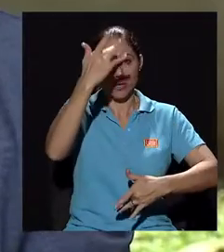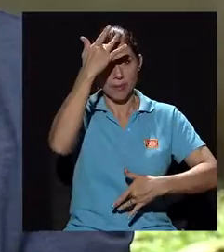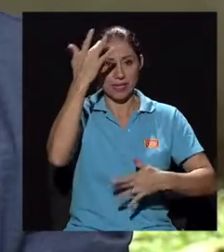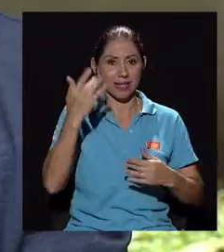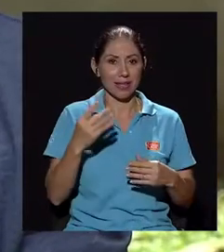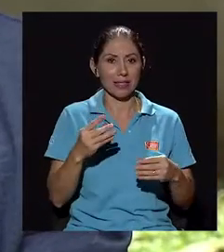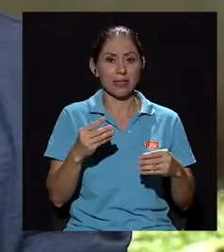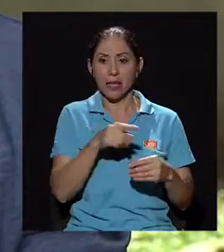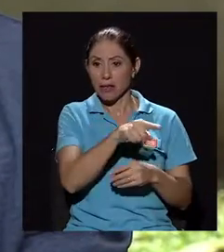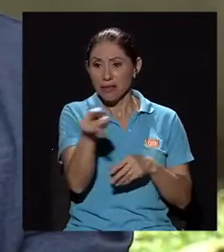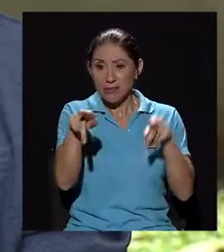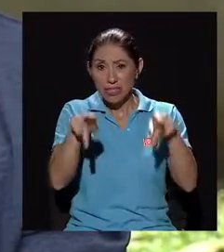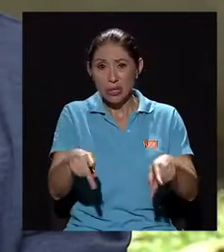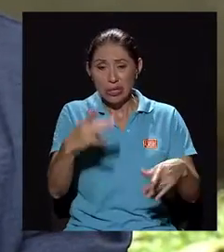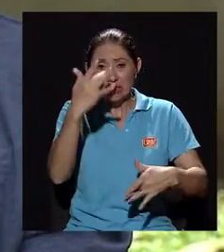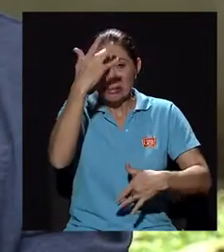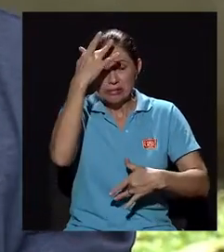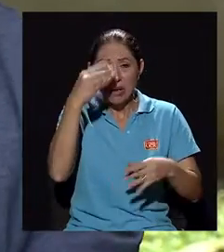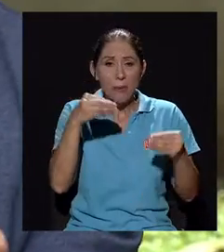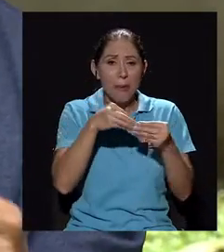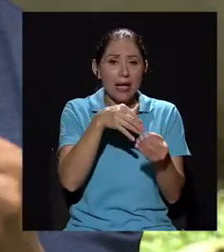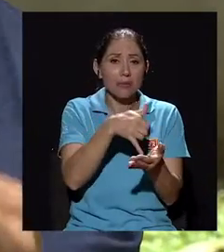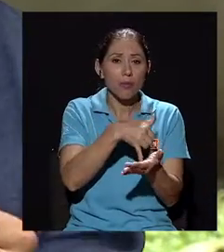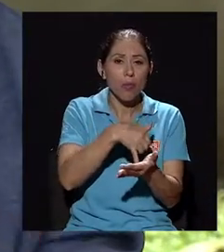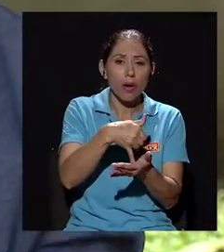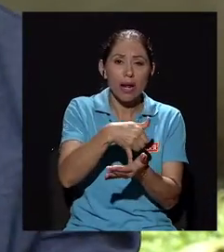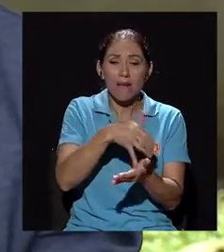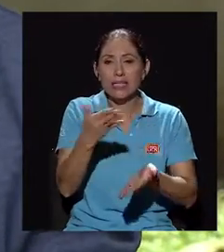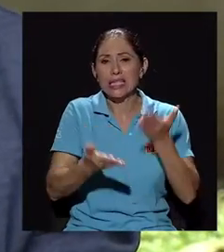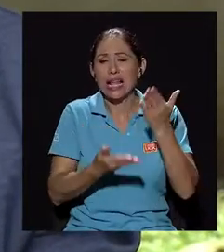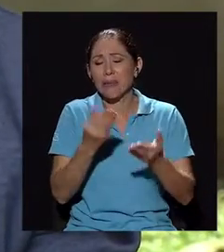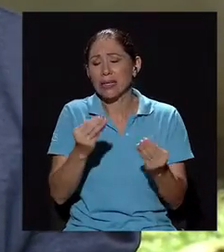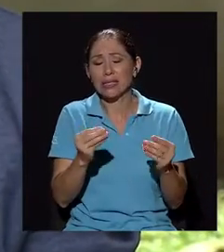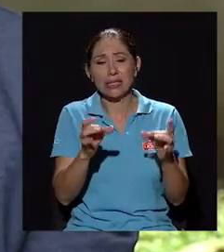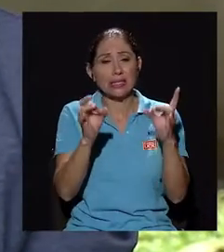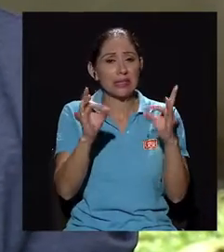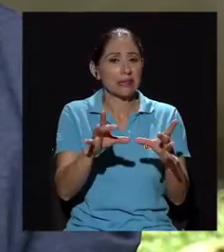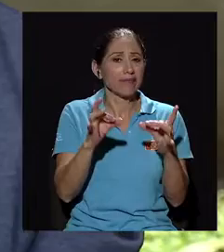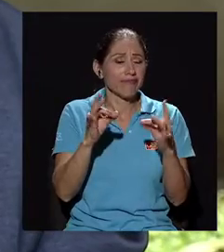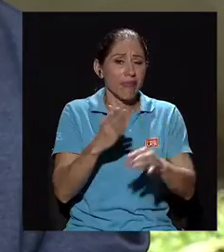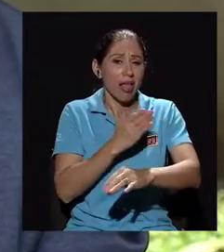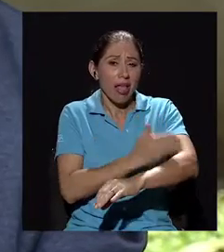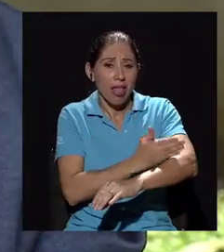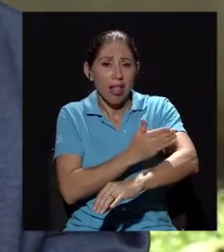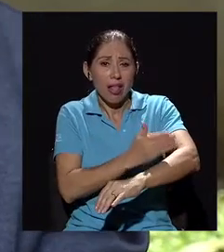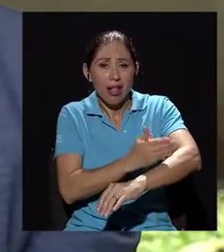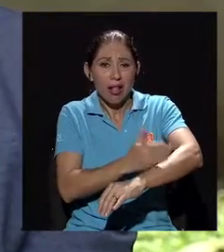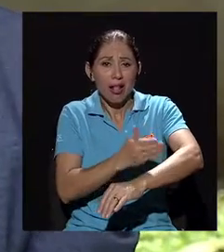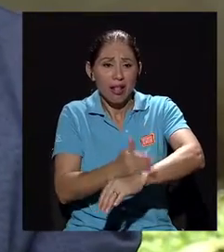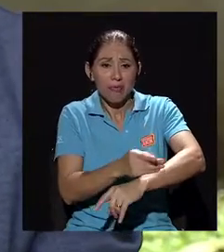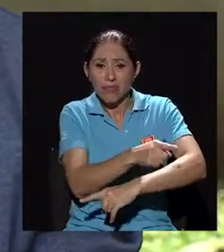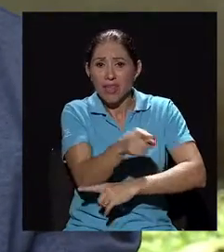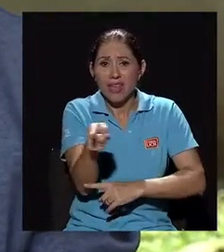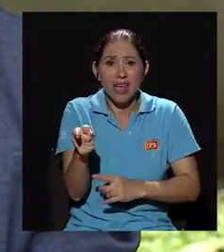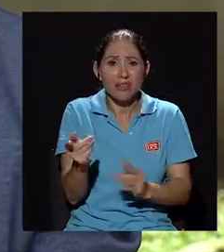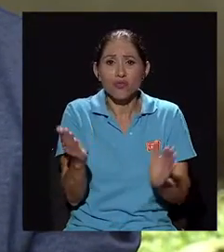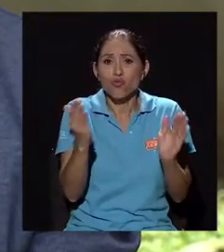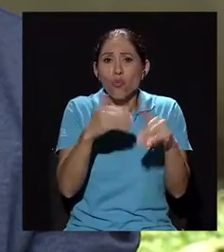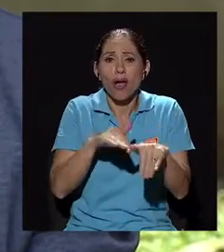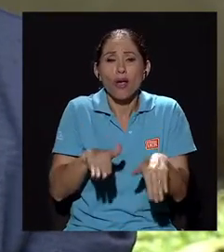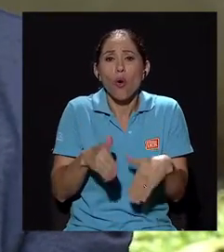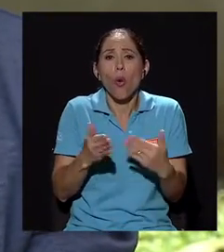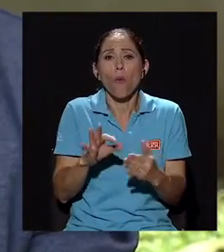vulnerables, ¿verdad?, que muchas veces están en una situación de salud muy, muy, muy, muy precaria y que no tienen los recursos a veces